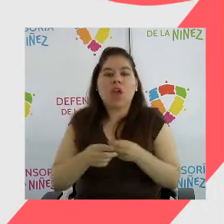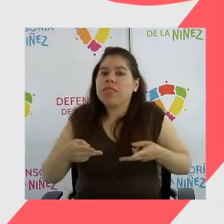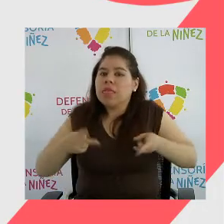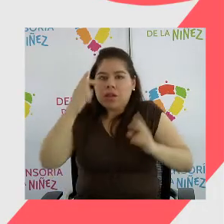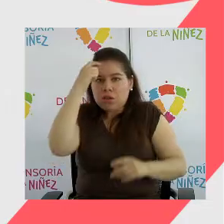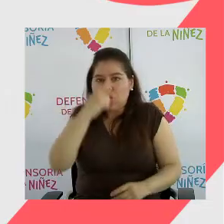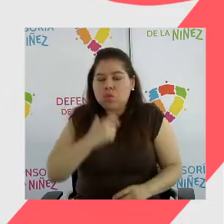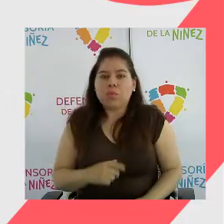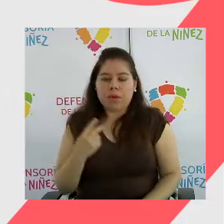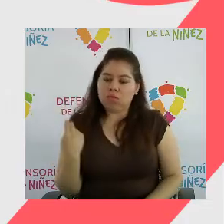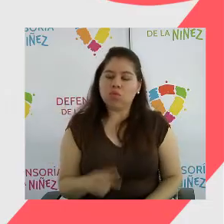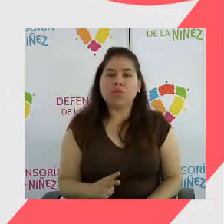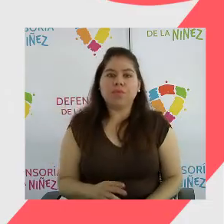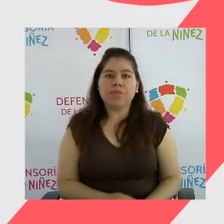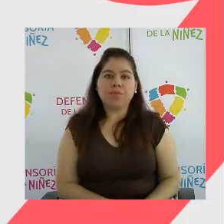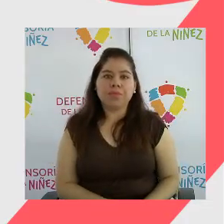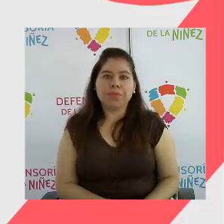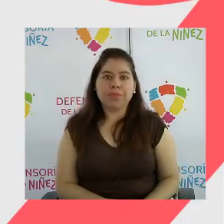nuestro.